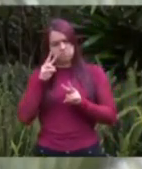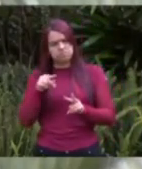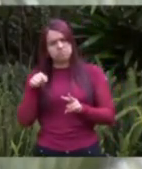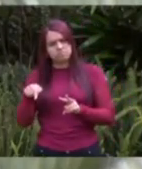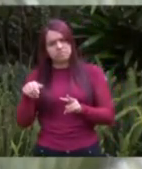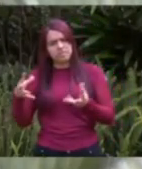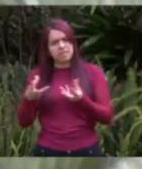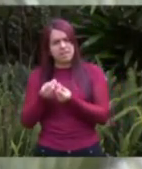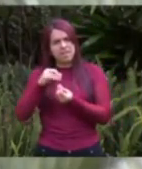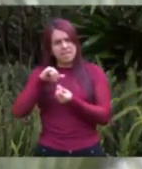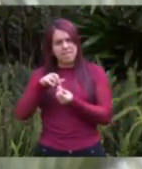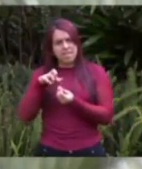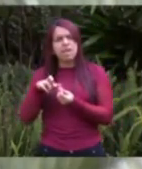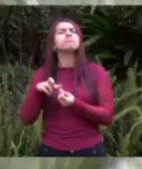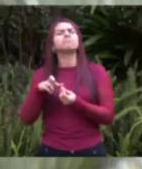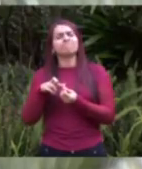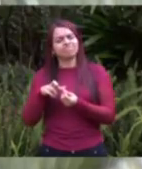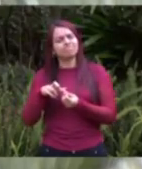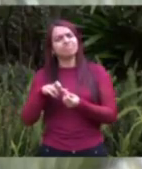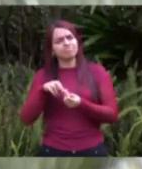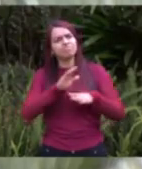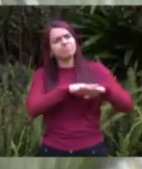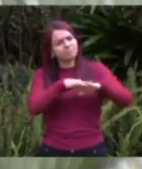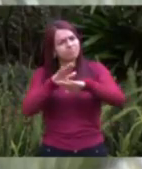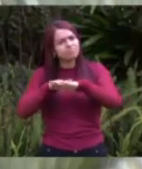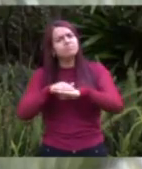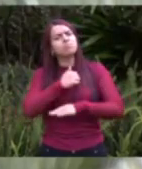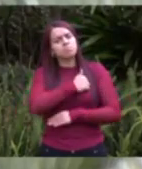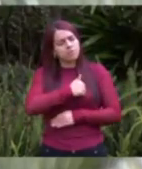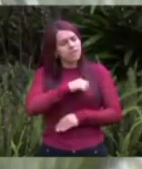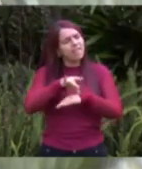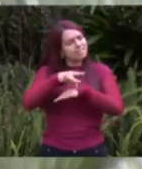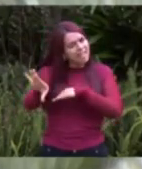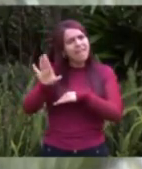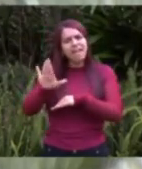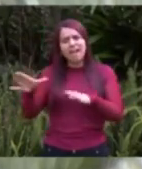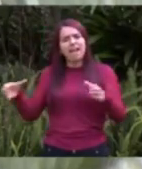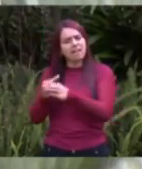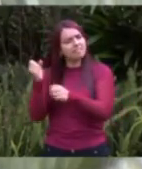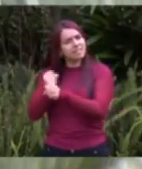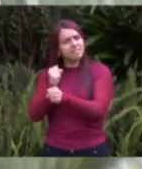pidiéndole al país que dejen trabajar a la JEP en paz. Muchas gracias a todos.